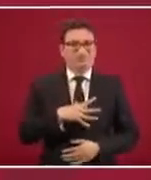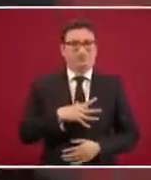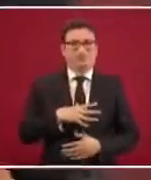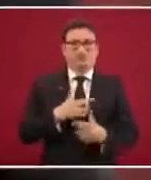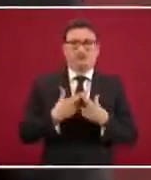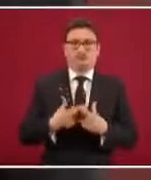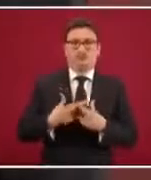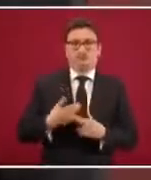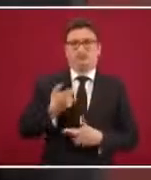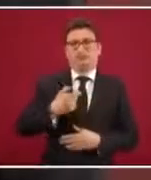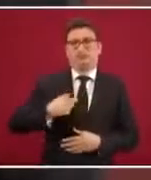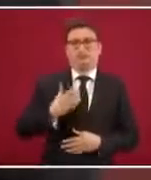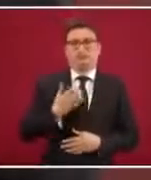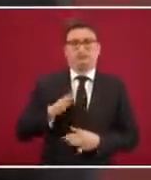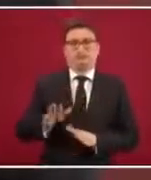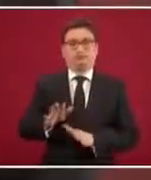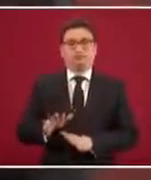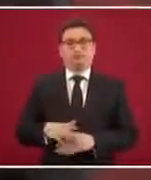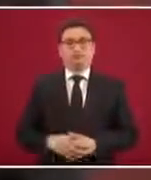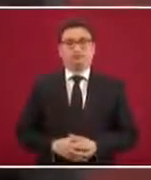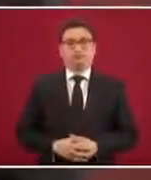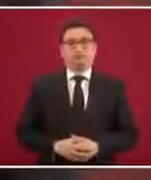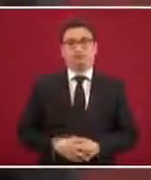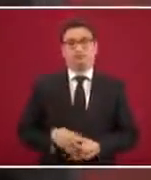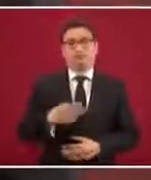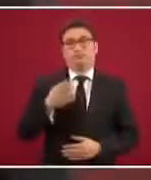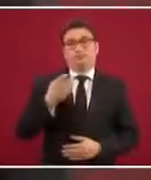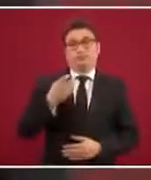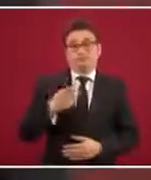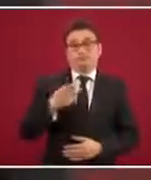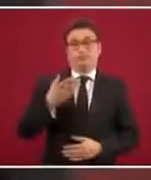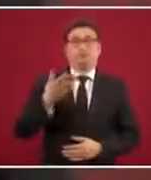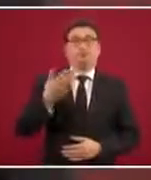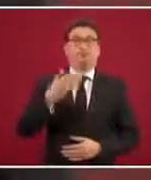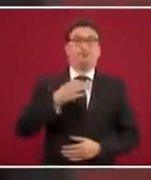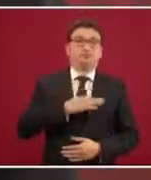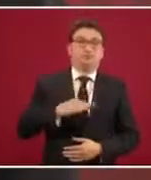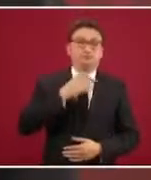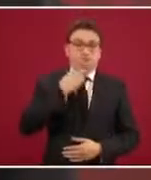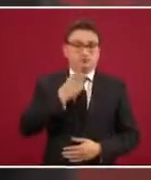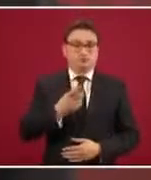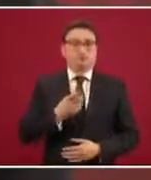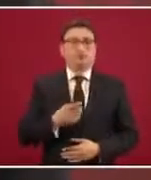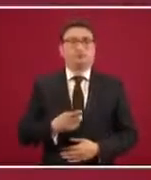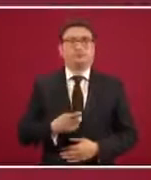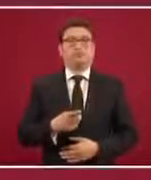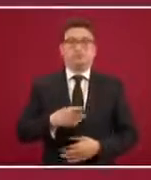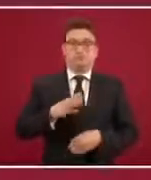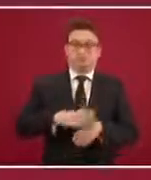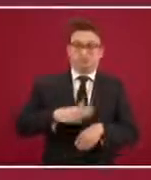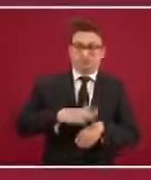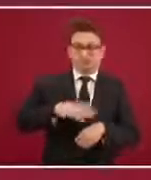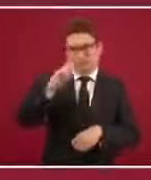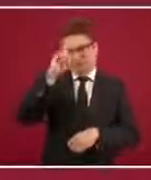nuestras reservas. Por eso, vuelvo a decir, una